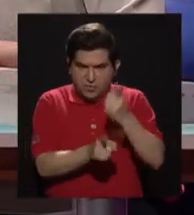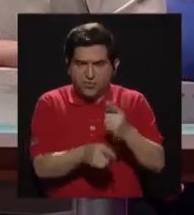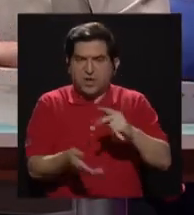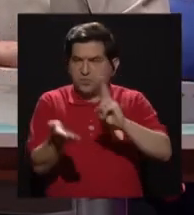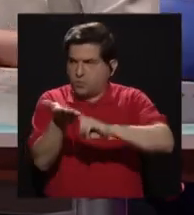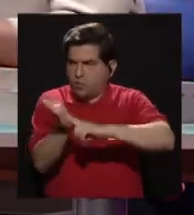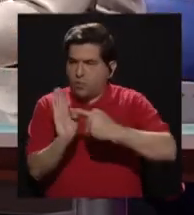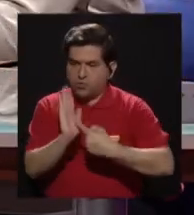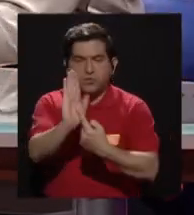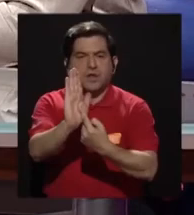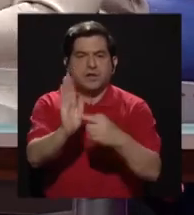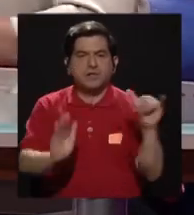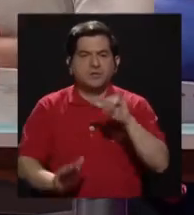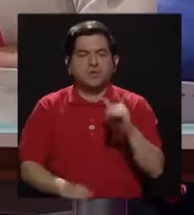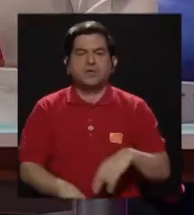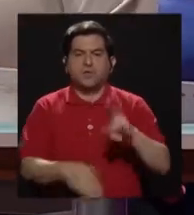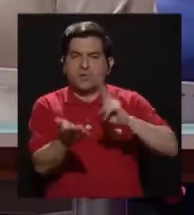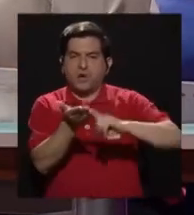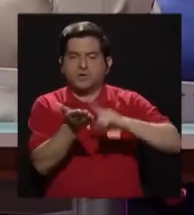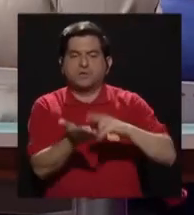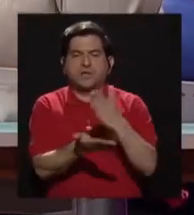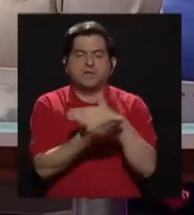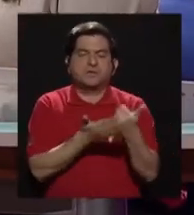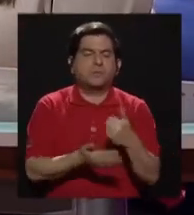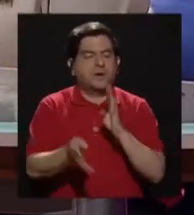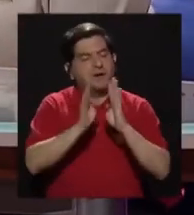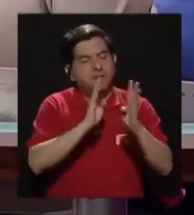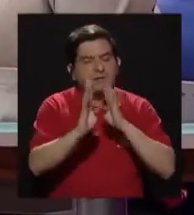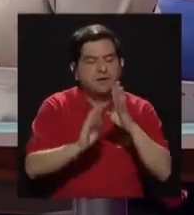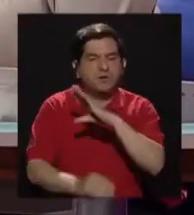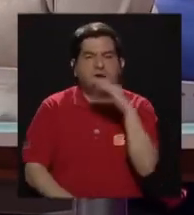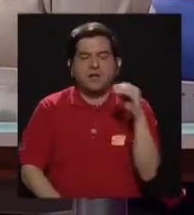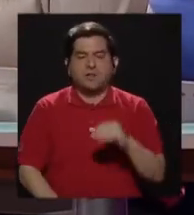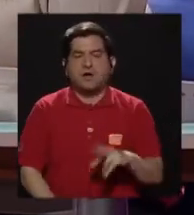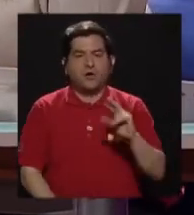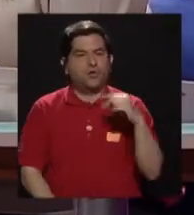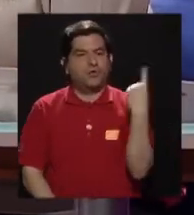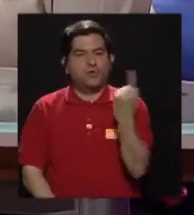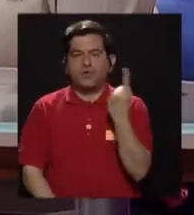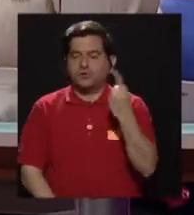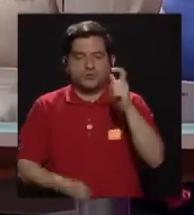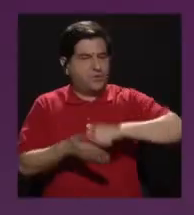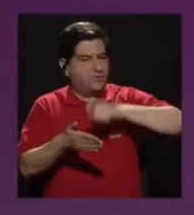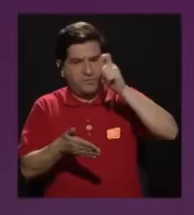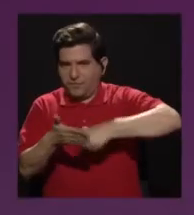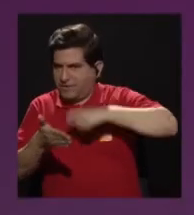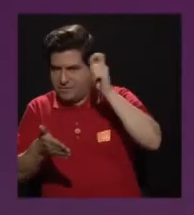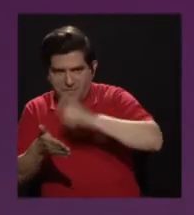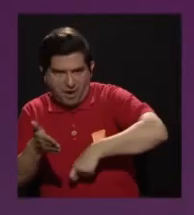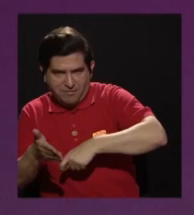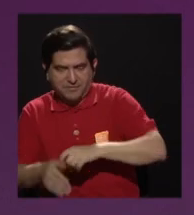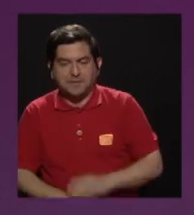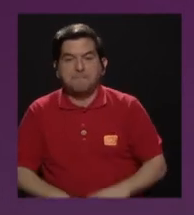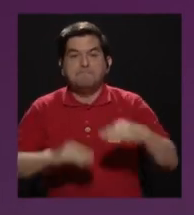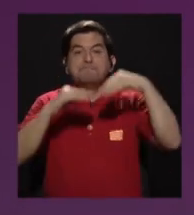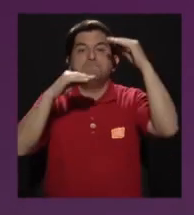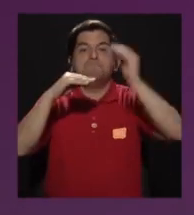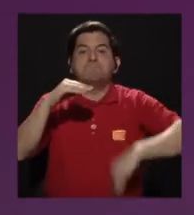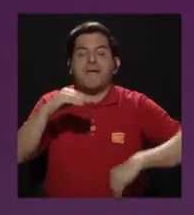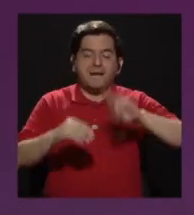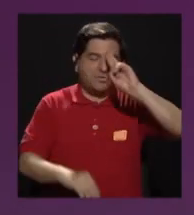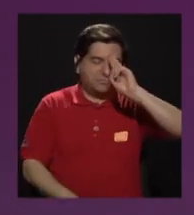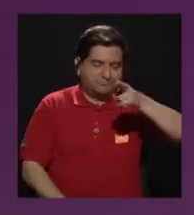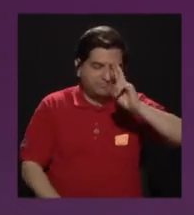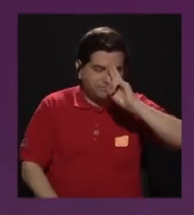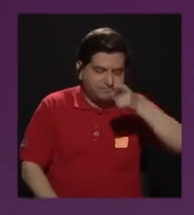¿verdad? Porque los contratos también están la parte oral, la parte... no siempre se firma un contrato, ¿verdad? Y mucho menos se